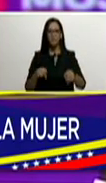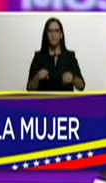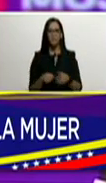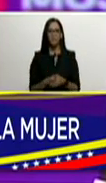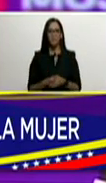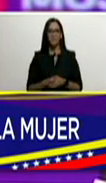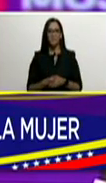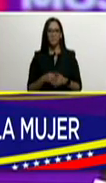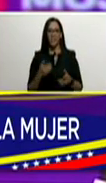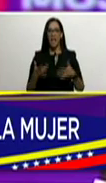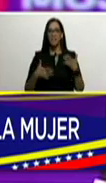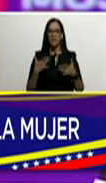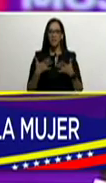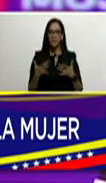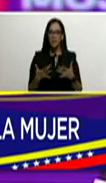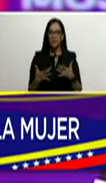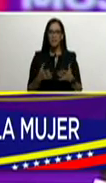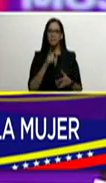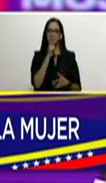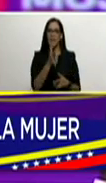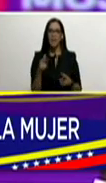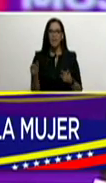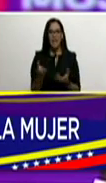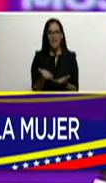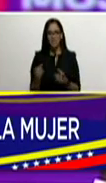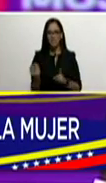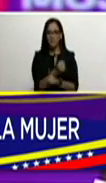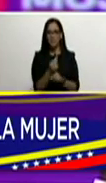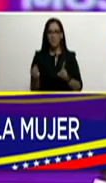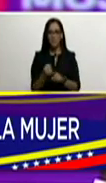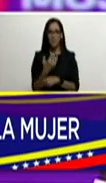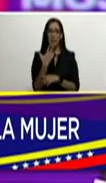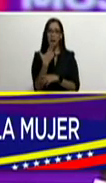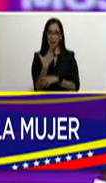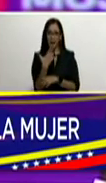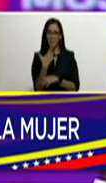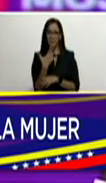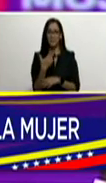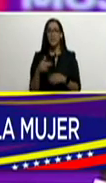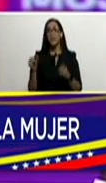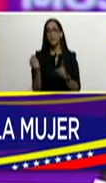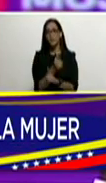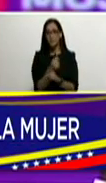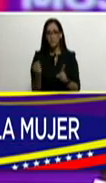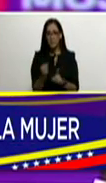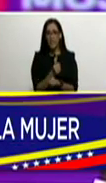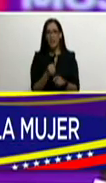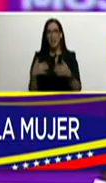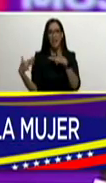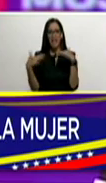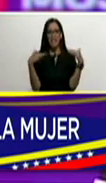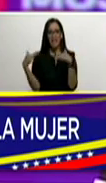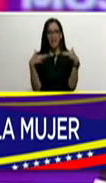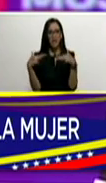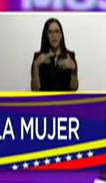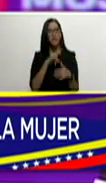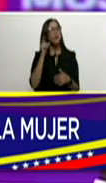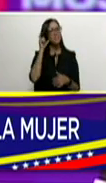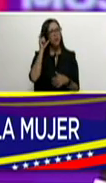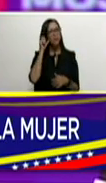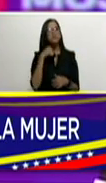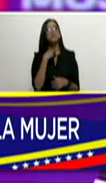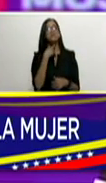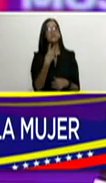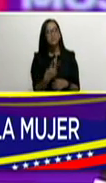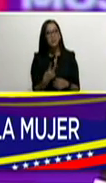de actos bélicos en donde cantan las armas, en donde canta la guerra y no se escucha el canto